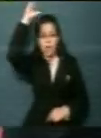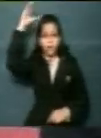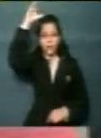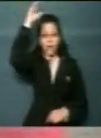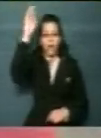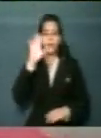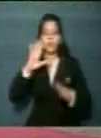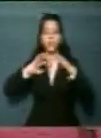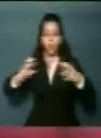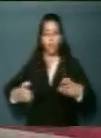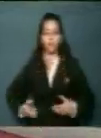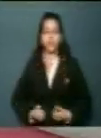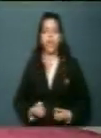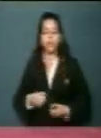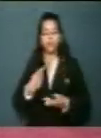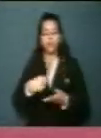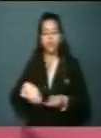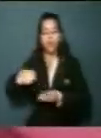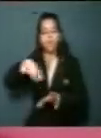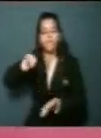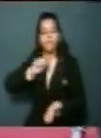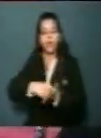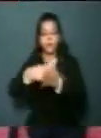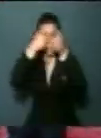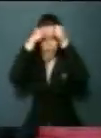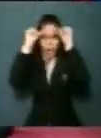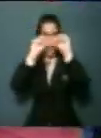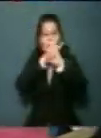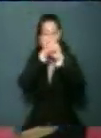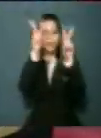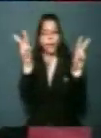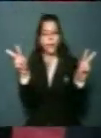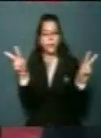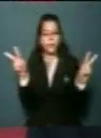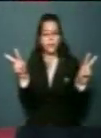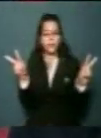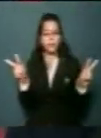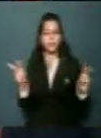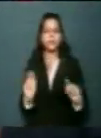se negociaron y firmaron los acuerdos de paz.